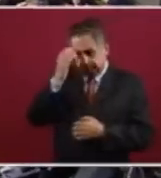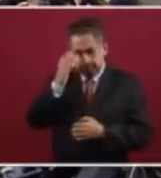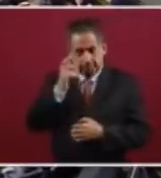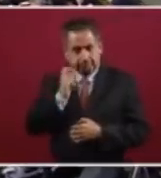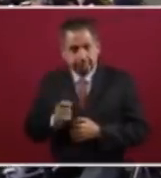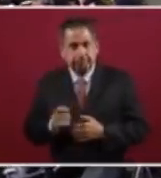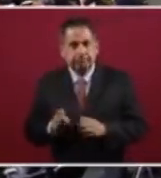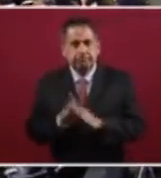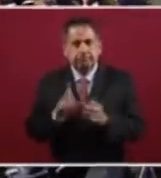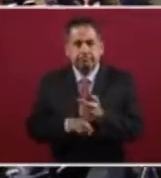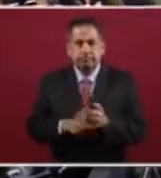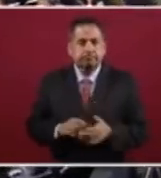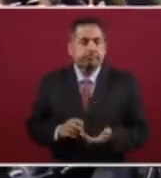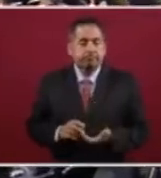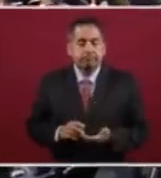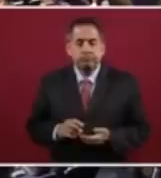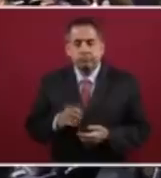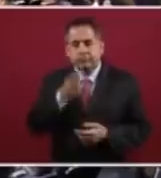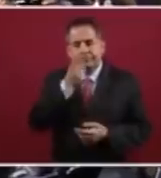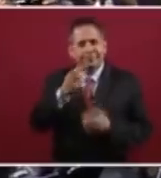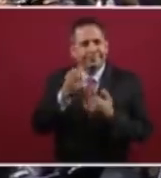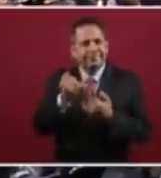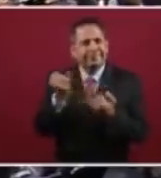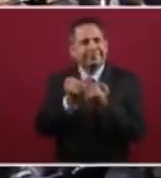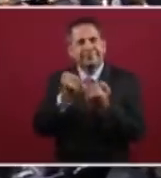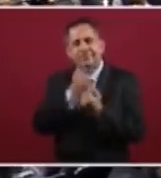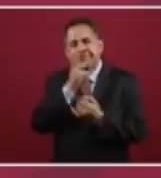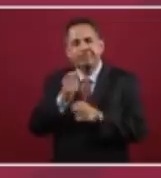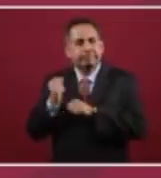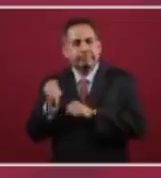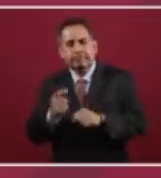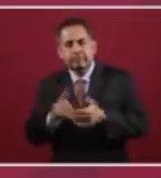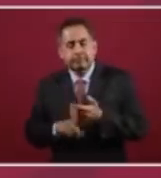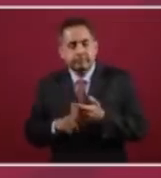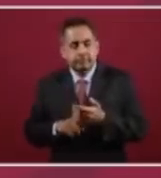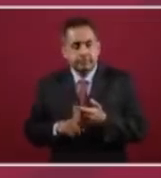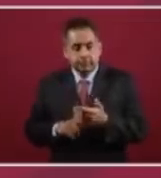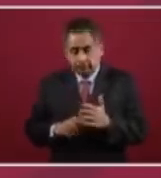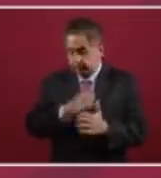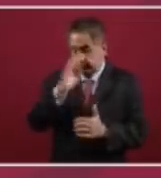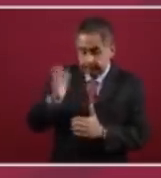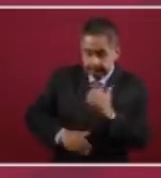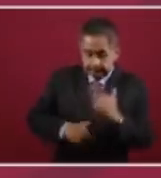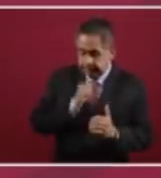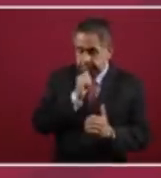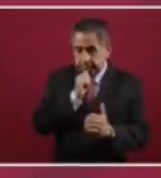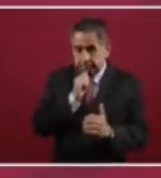esto, como dicen en el béisbol, no se acaba hasta que se acaba.